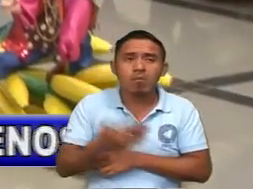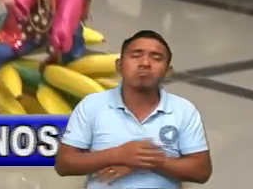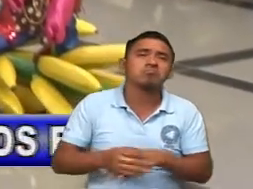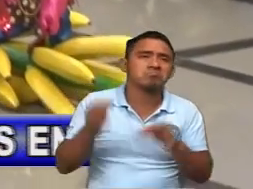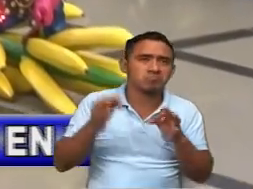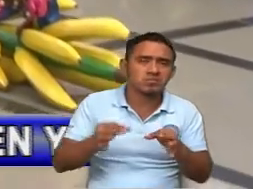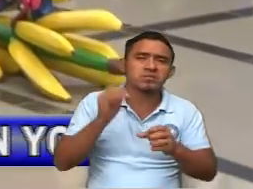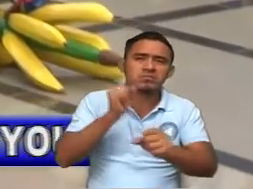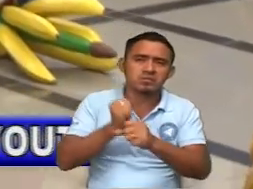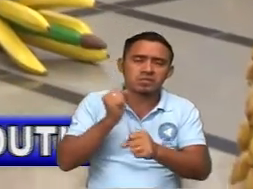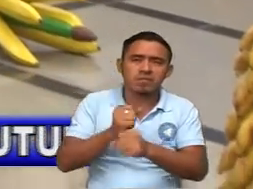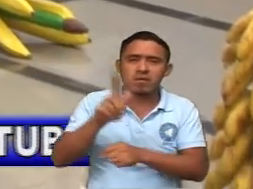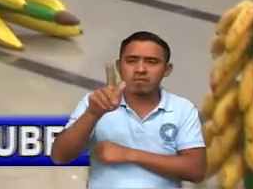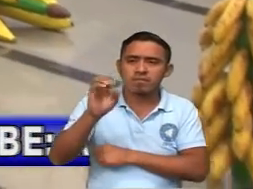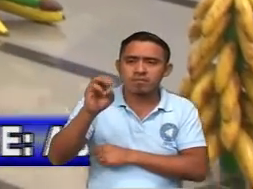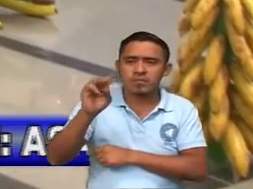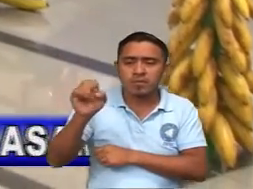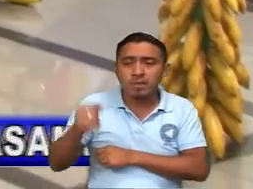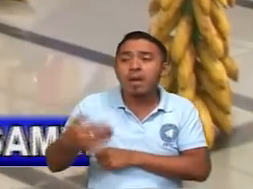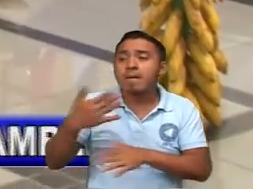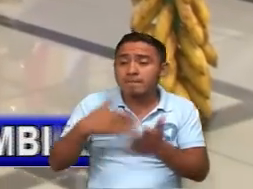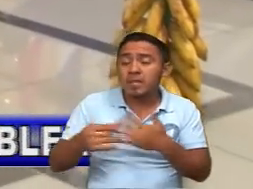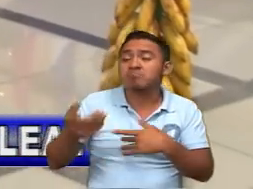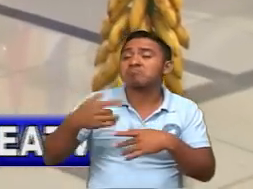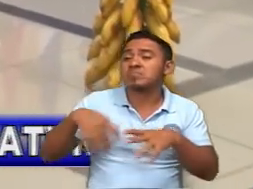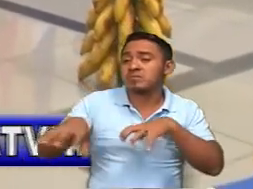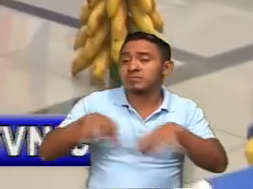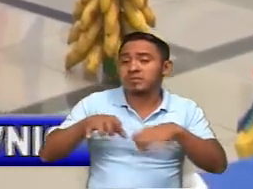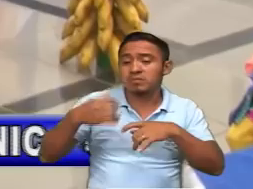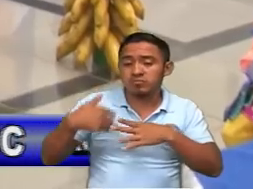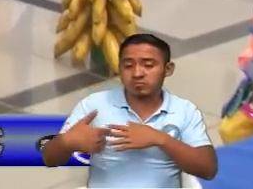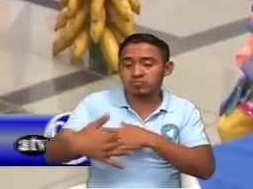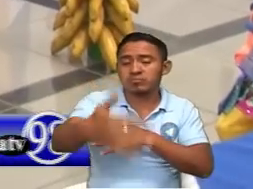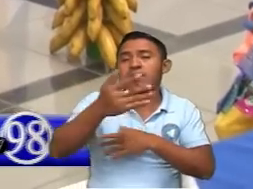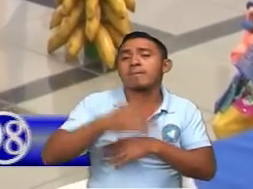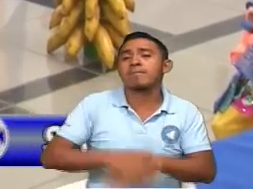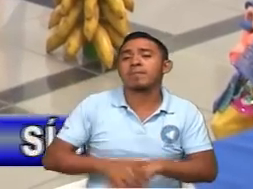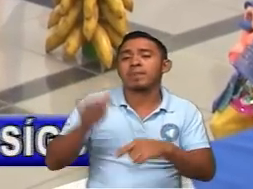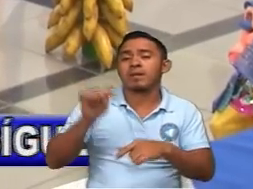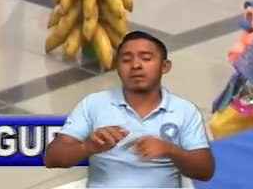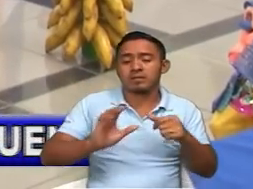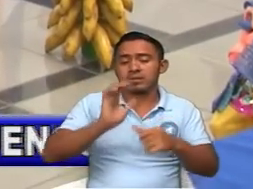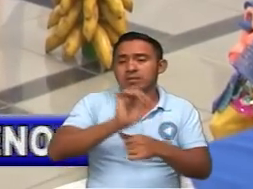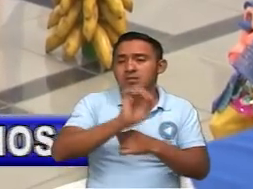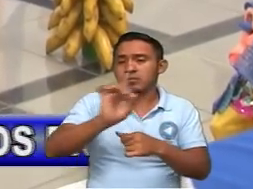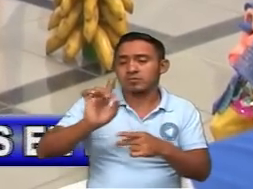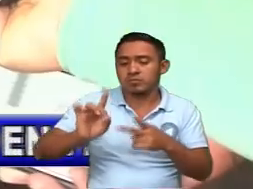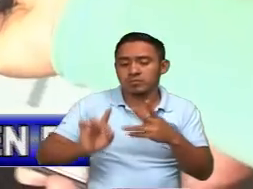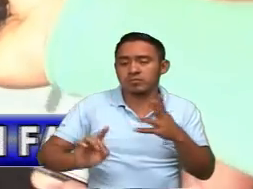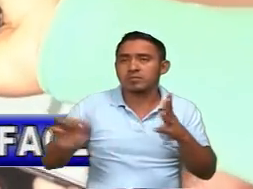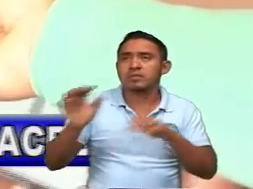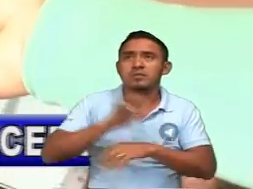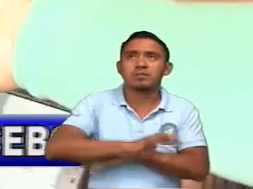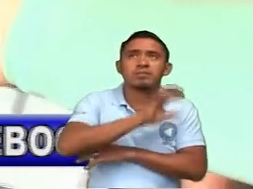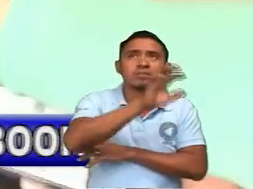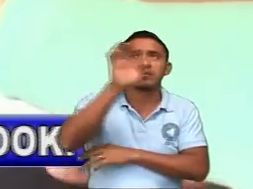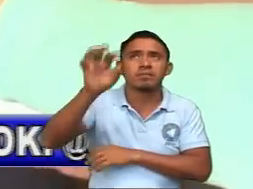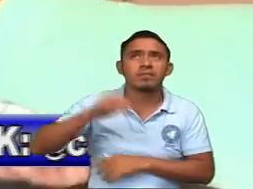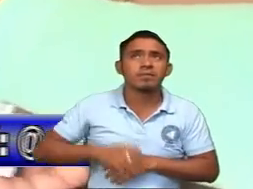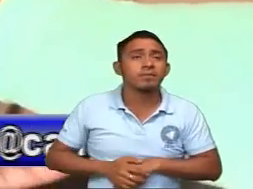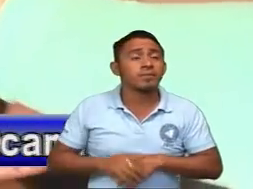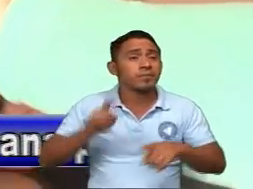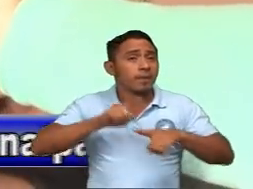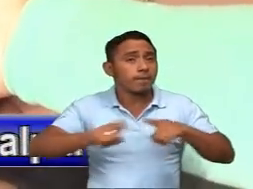del comandante y anunciaron festividades que realizarán para el deleite de las familias en cada departamento. El mes de